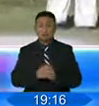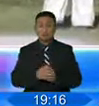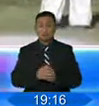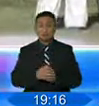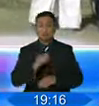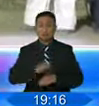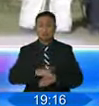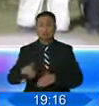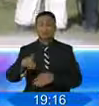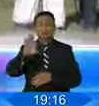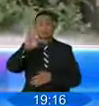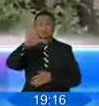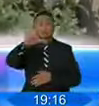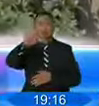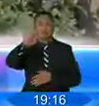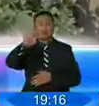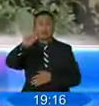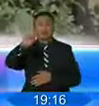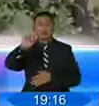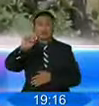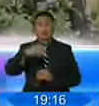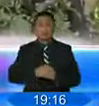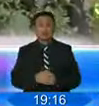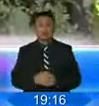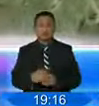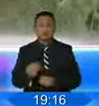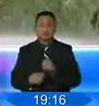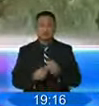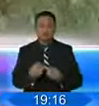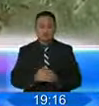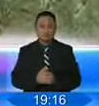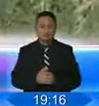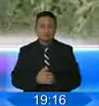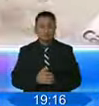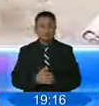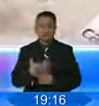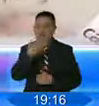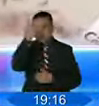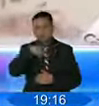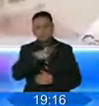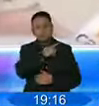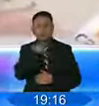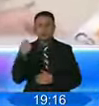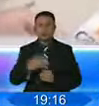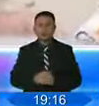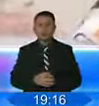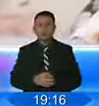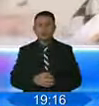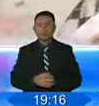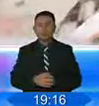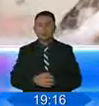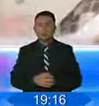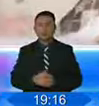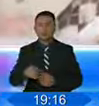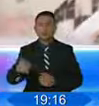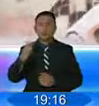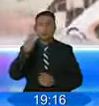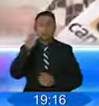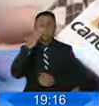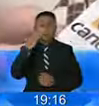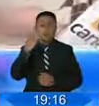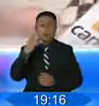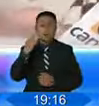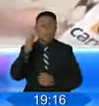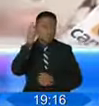C. de 31 años de edad al haber optado por calmar su dolor quitándose la vida. La mujer mala que no le daba nada,